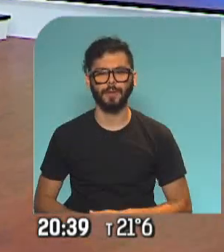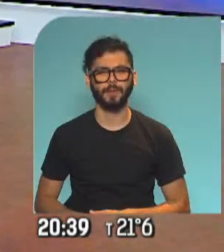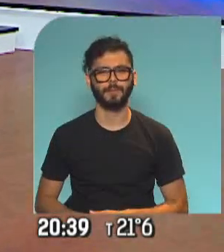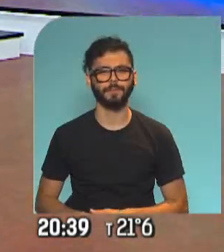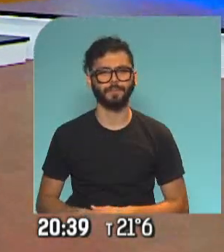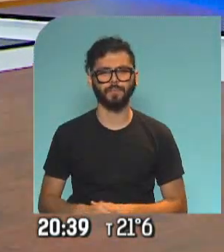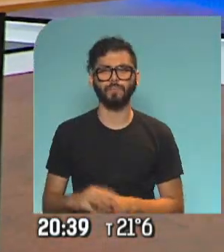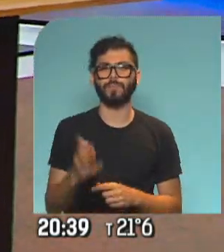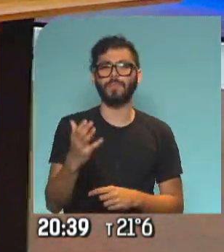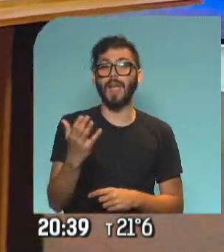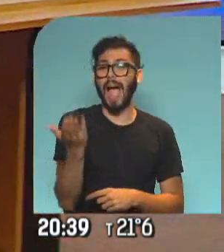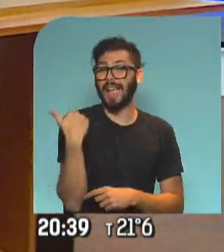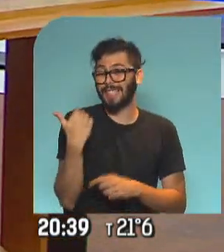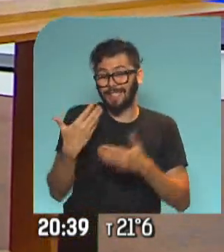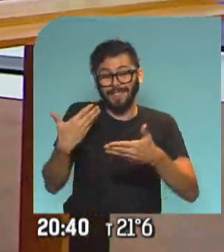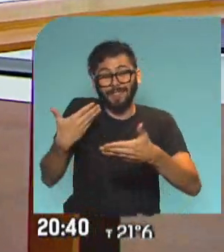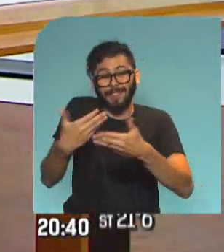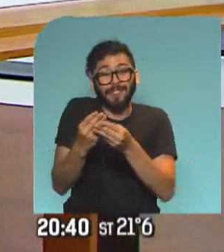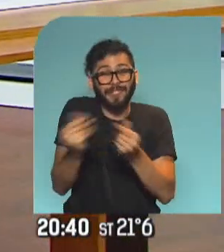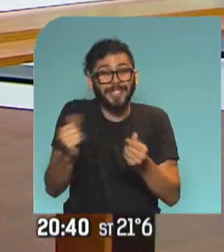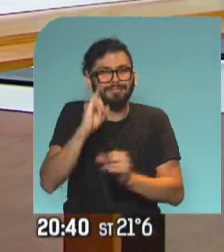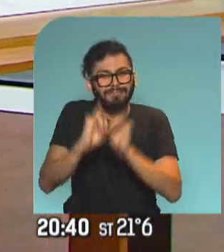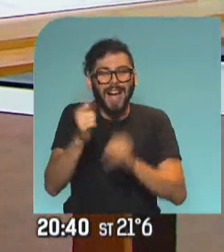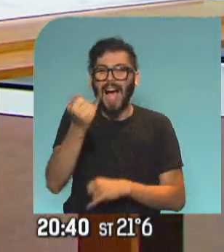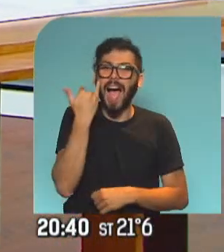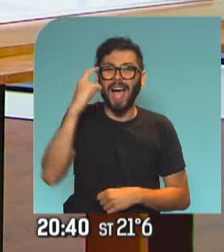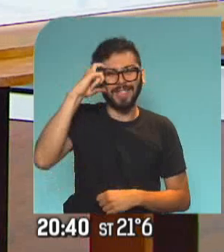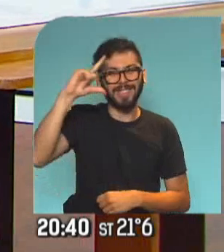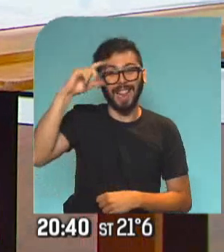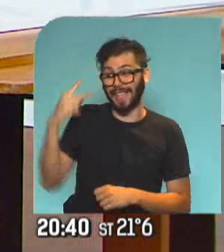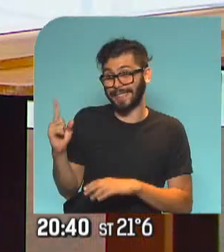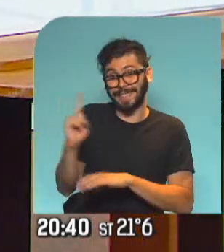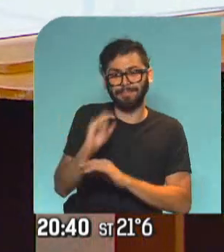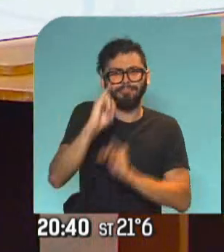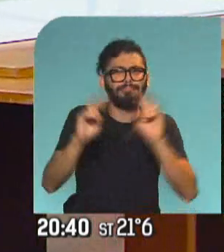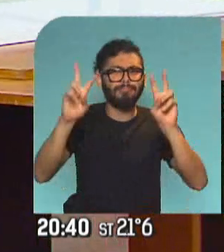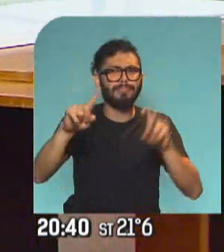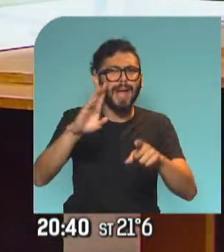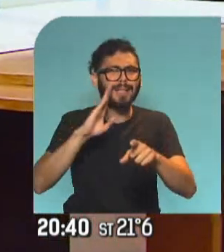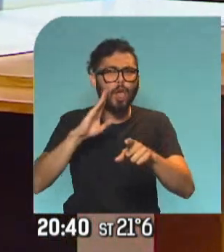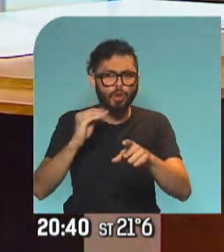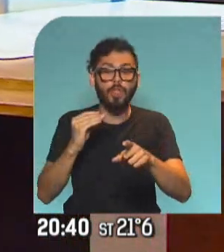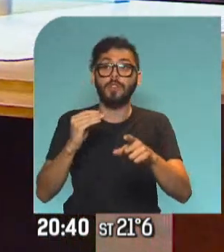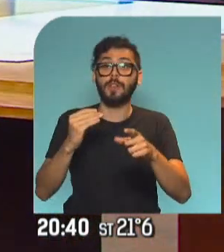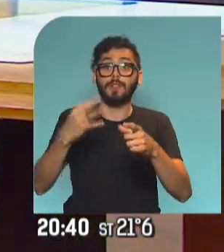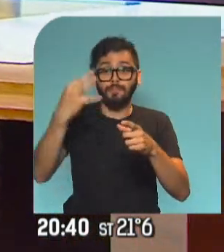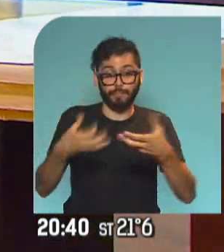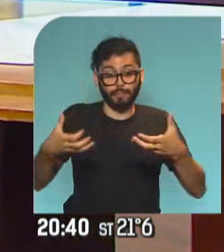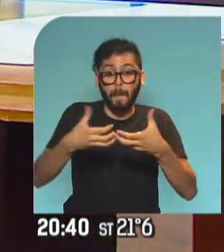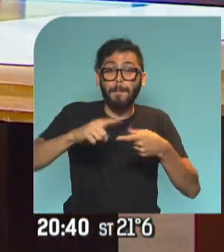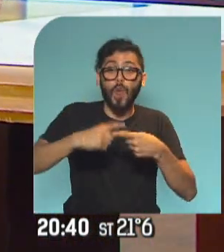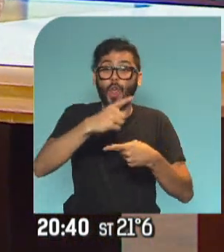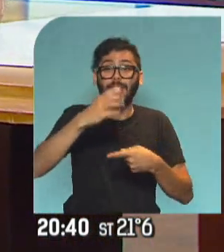Y ayer, antes de finalizar esta edición, hablábamos con Ayelén sobre la situación de Estados Unidos, lo que estaba pasando dentro del propio partido de Donald Trump